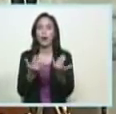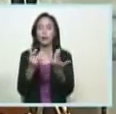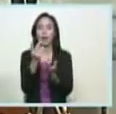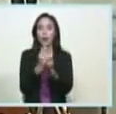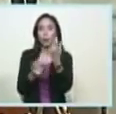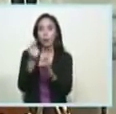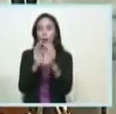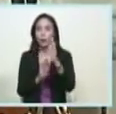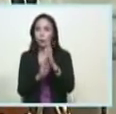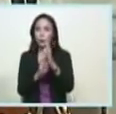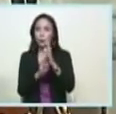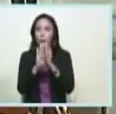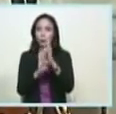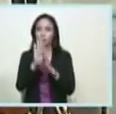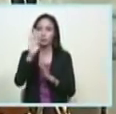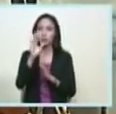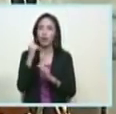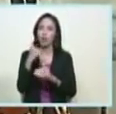económica